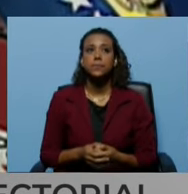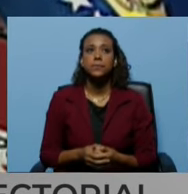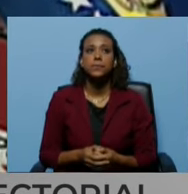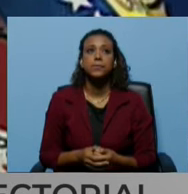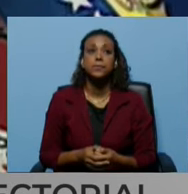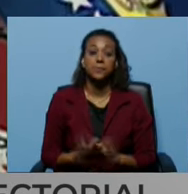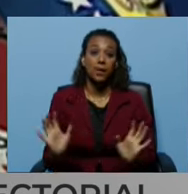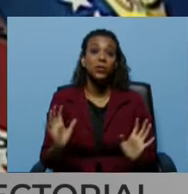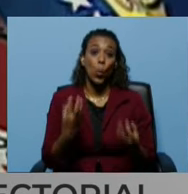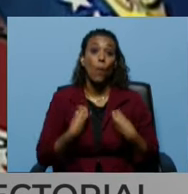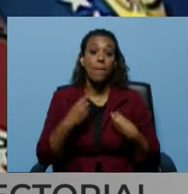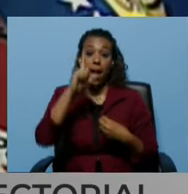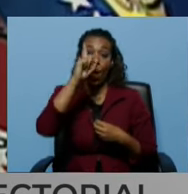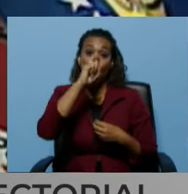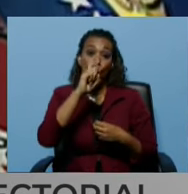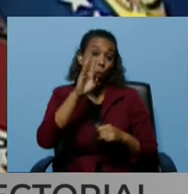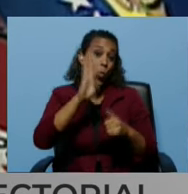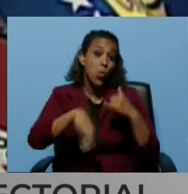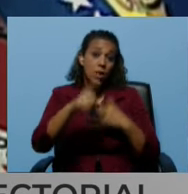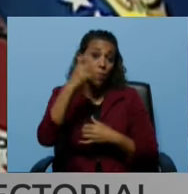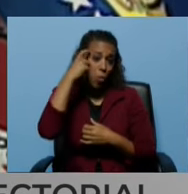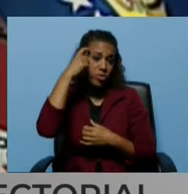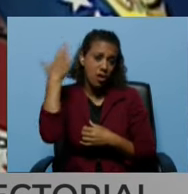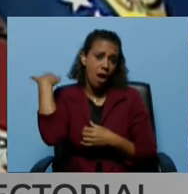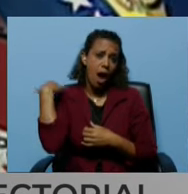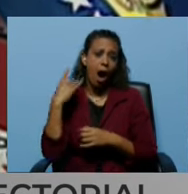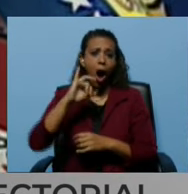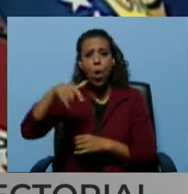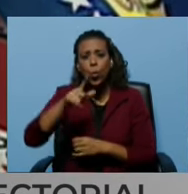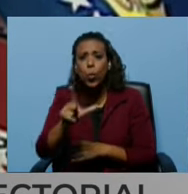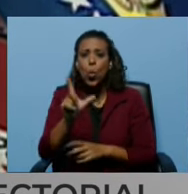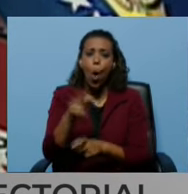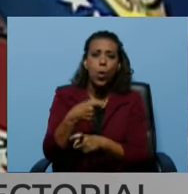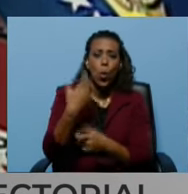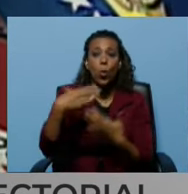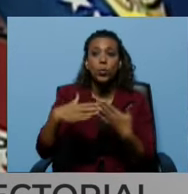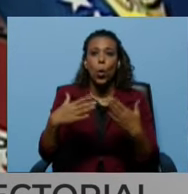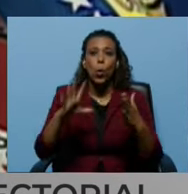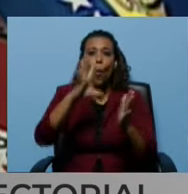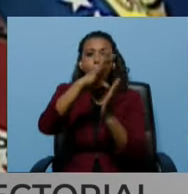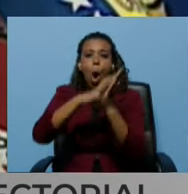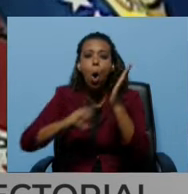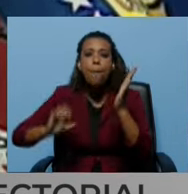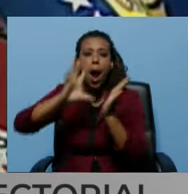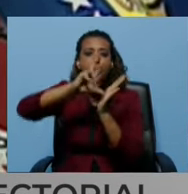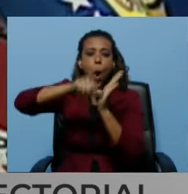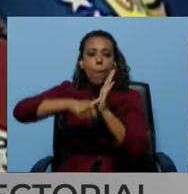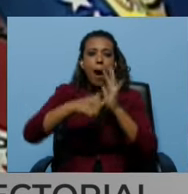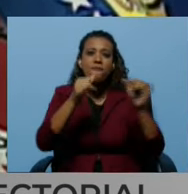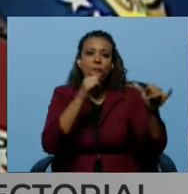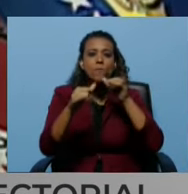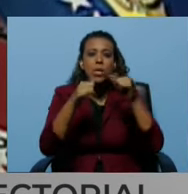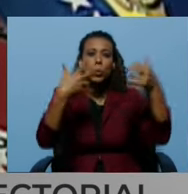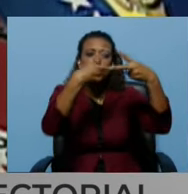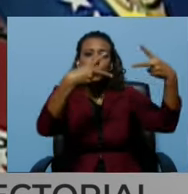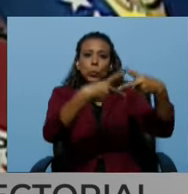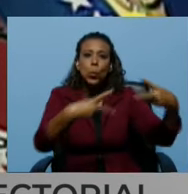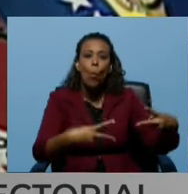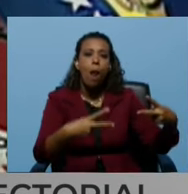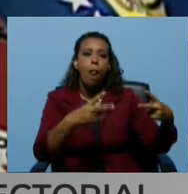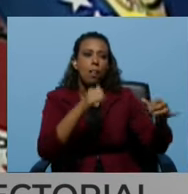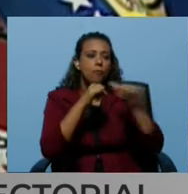Eso lo hemos vivido en los últimos días, ¿no? Cómo intentan hackear las páginas de los organismos del